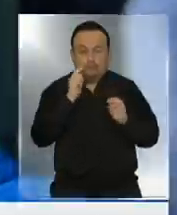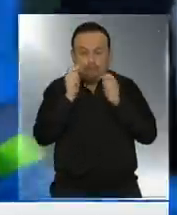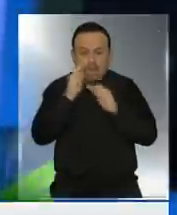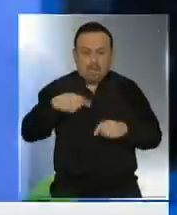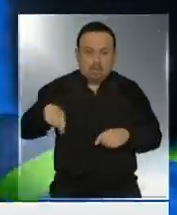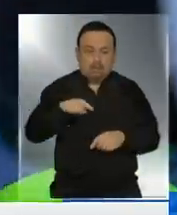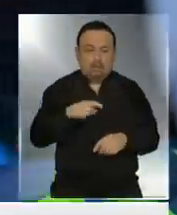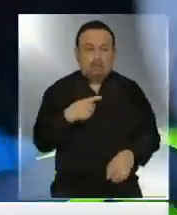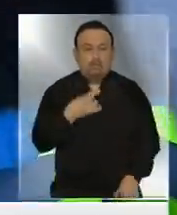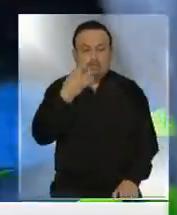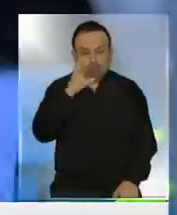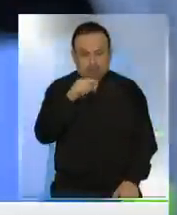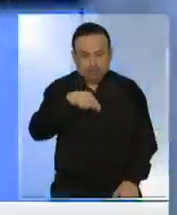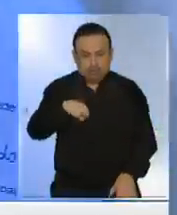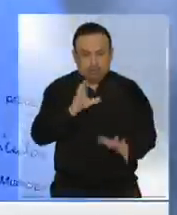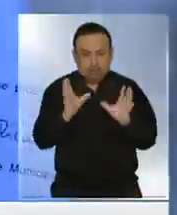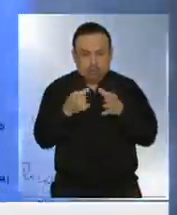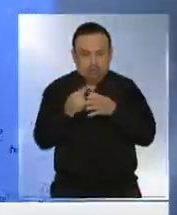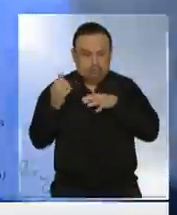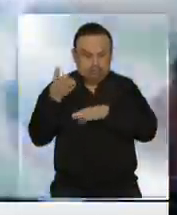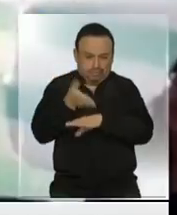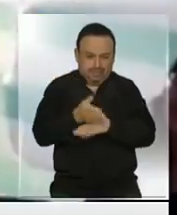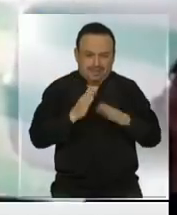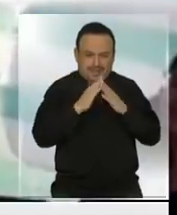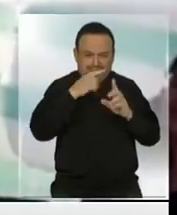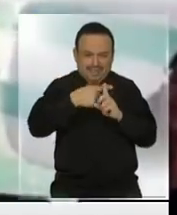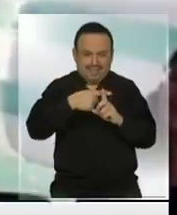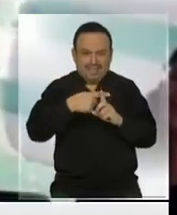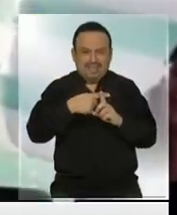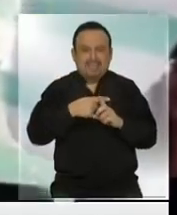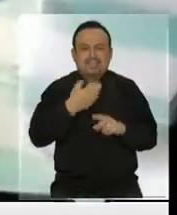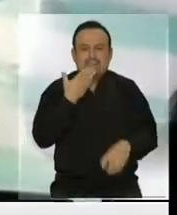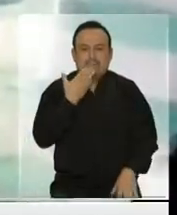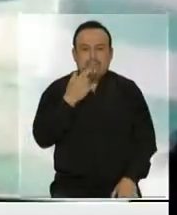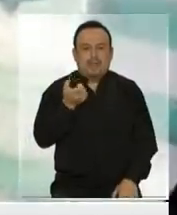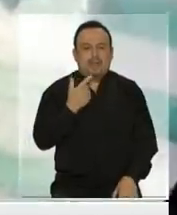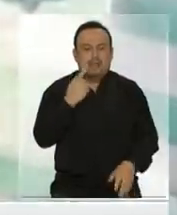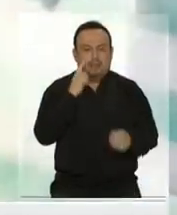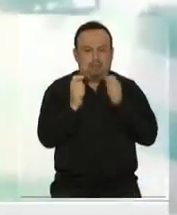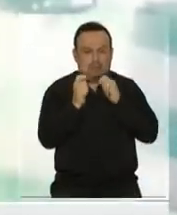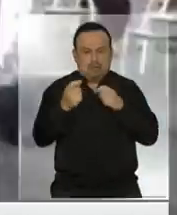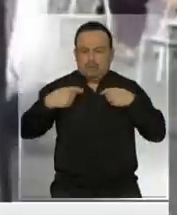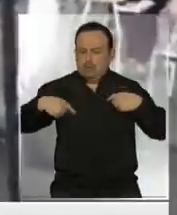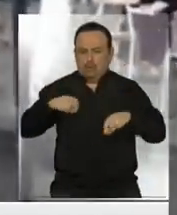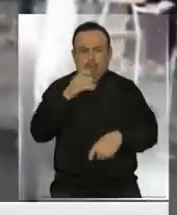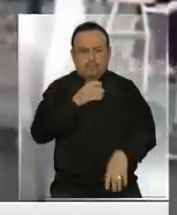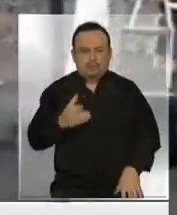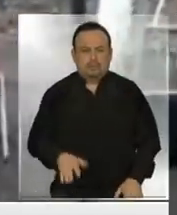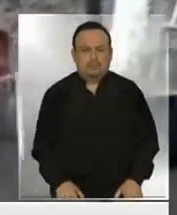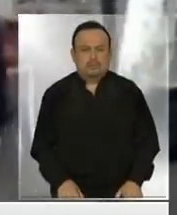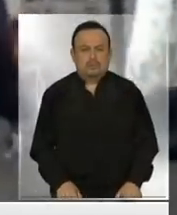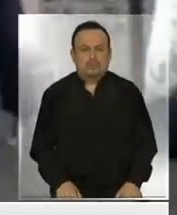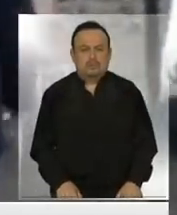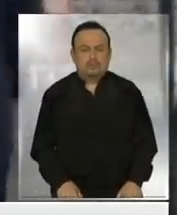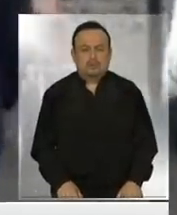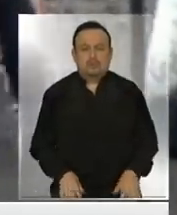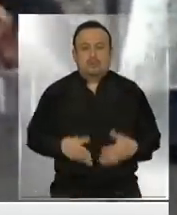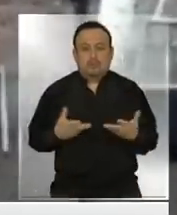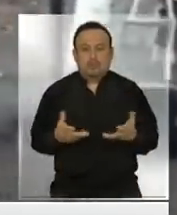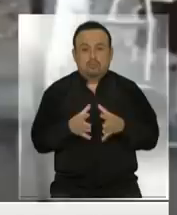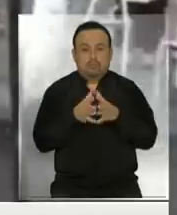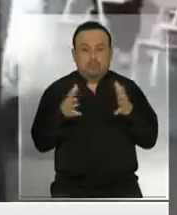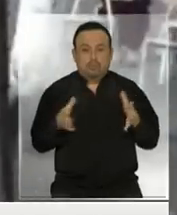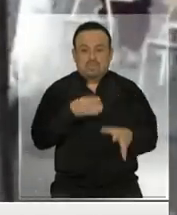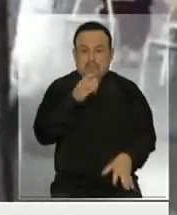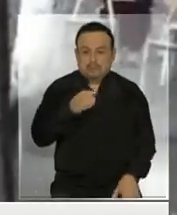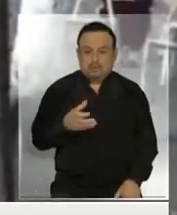no solamente a las personas que acuden a estos recintos religiosos sino que a toda la población que se encuentra alrededor hay muchas